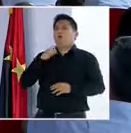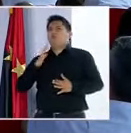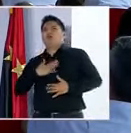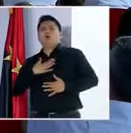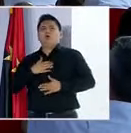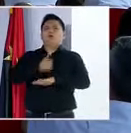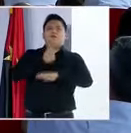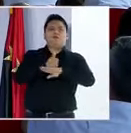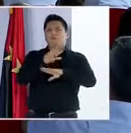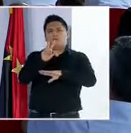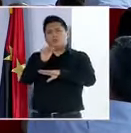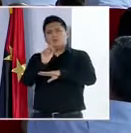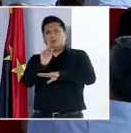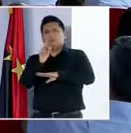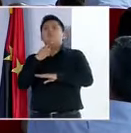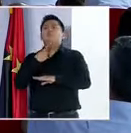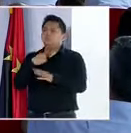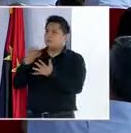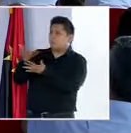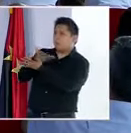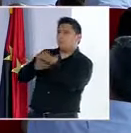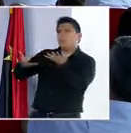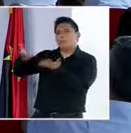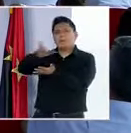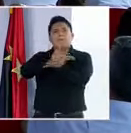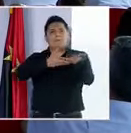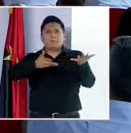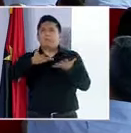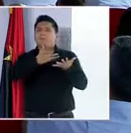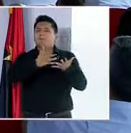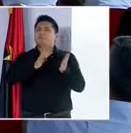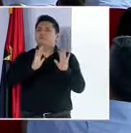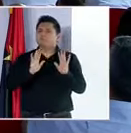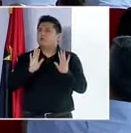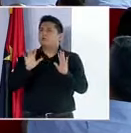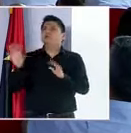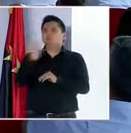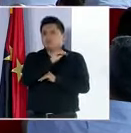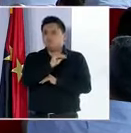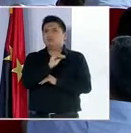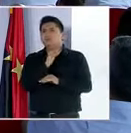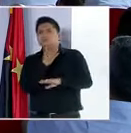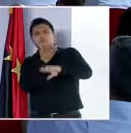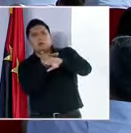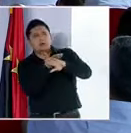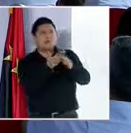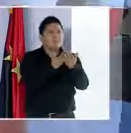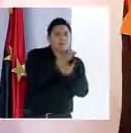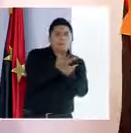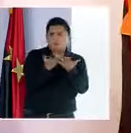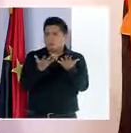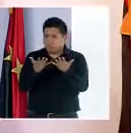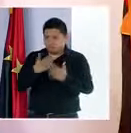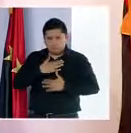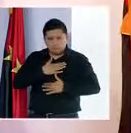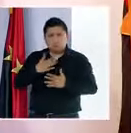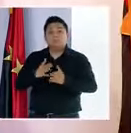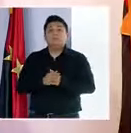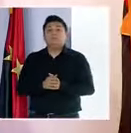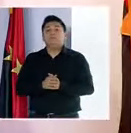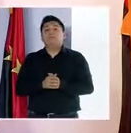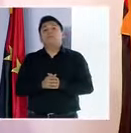de gobierno y nuestro plan de desarrollo es el ejercicio de la gobernanza. Posteriormente, suscribimos